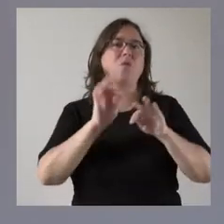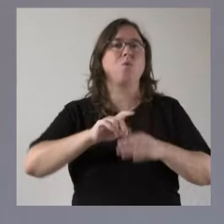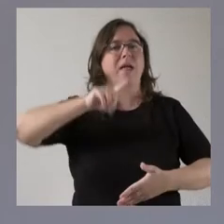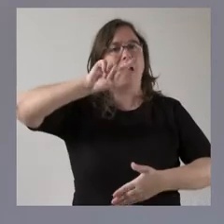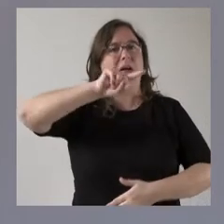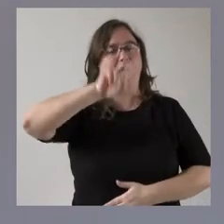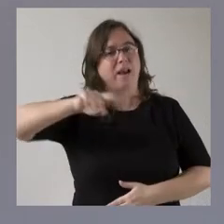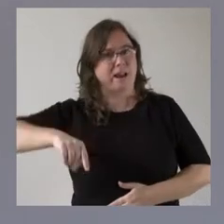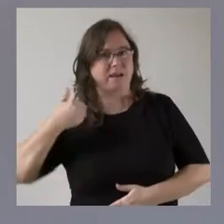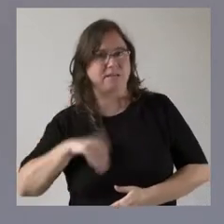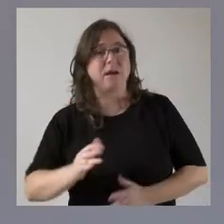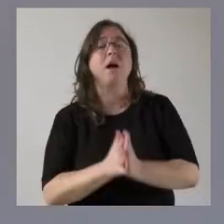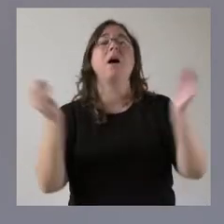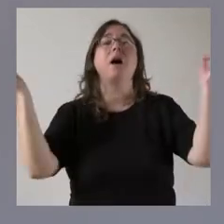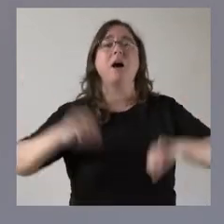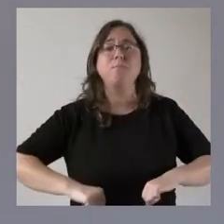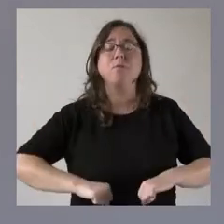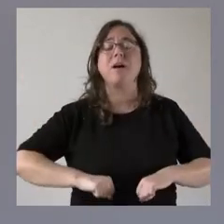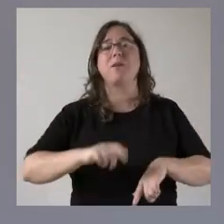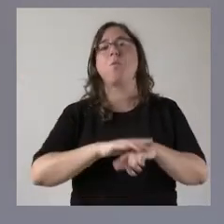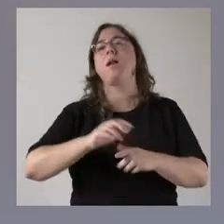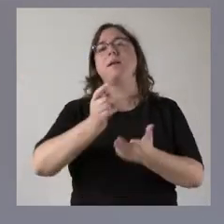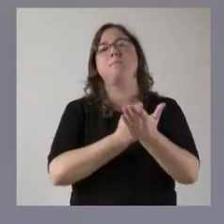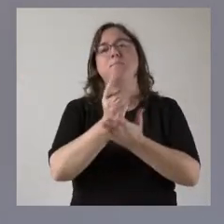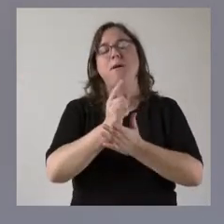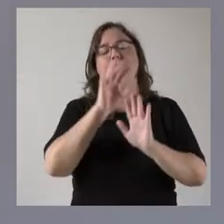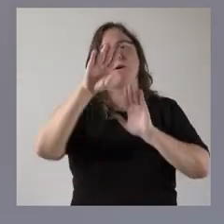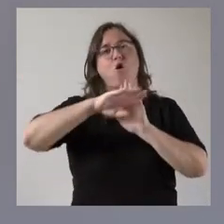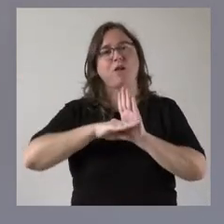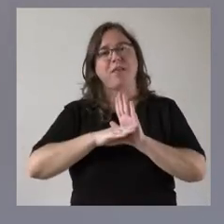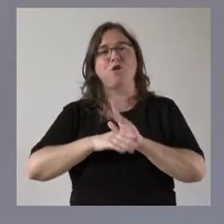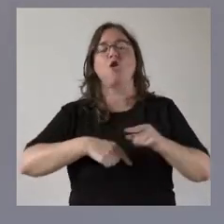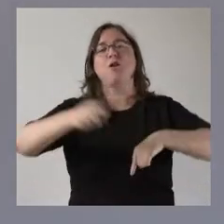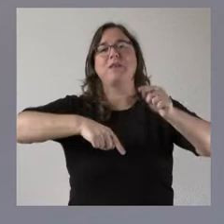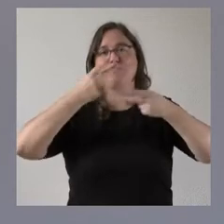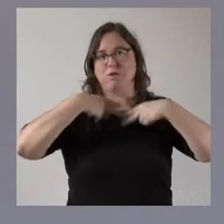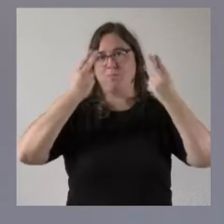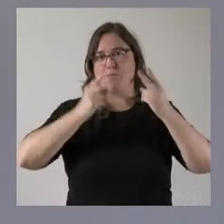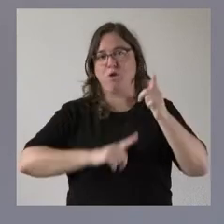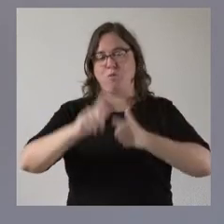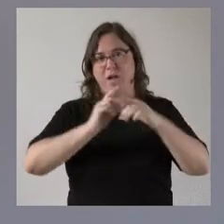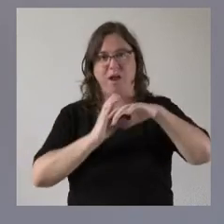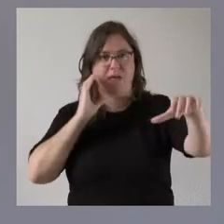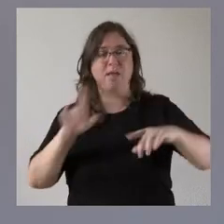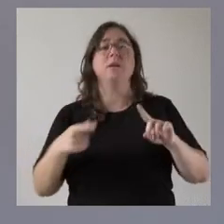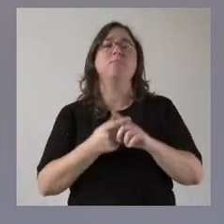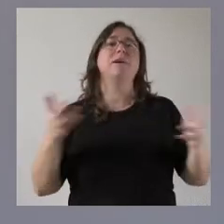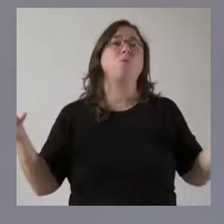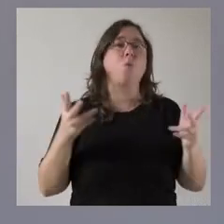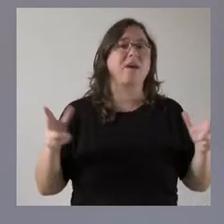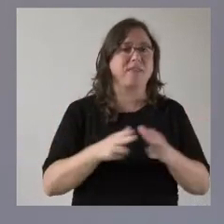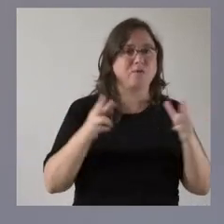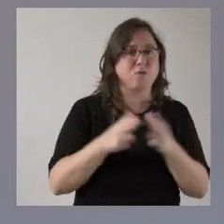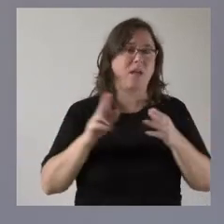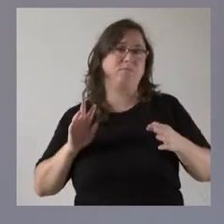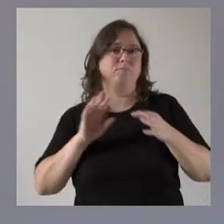se ha aprobado el decreto del mapa de ordenación del transporte público de viajeros por carretera se ha acordado el bono de urgencia Social para los